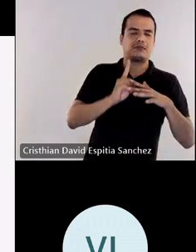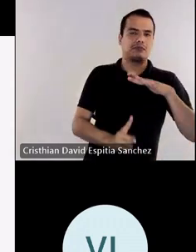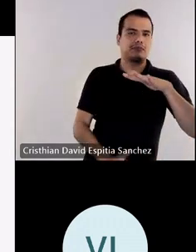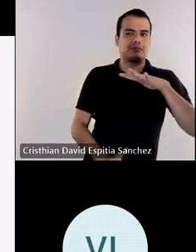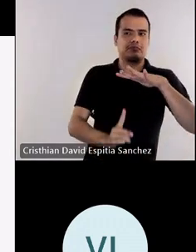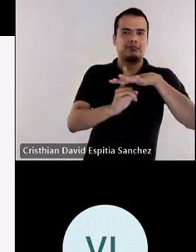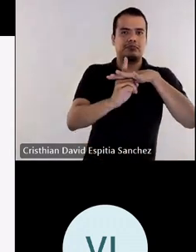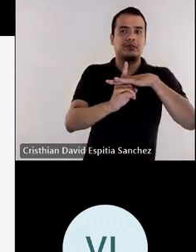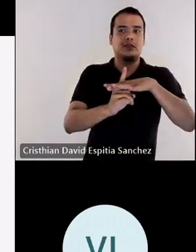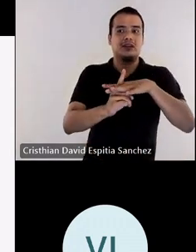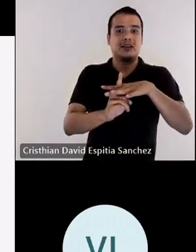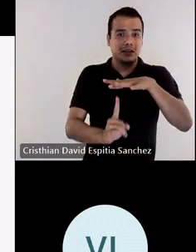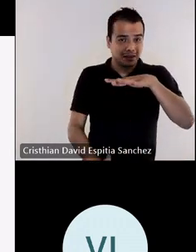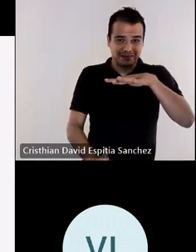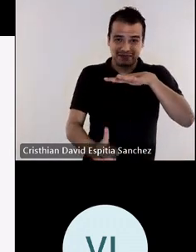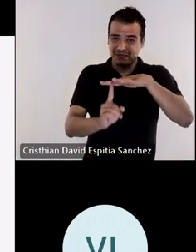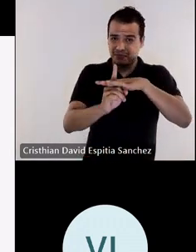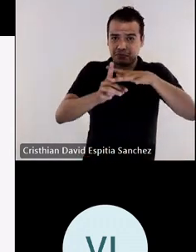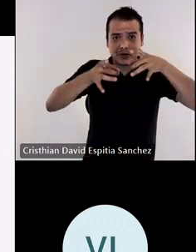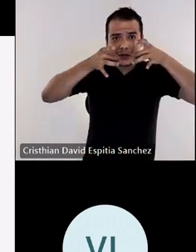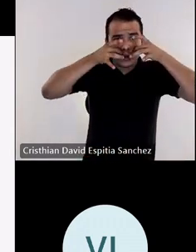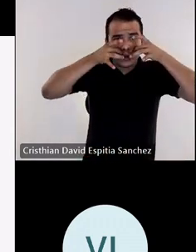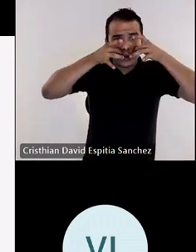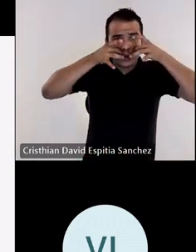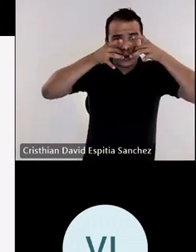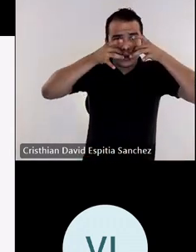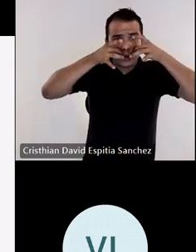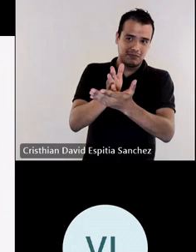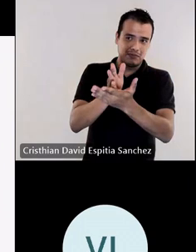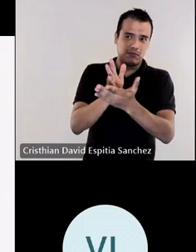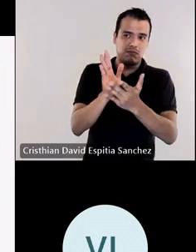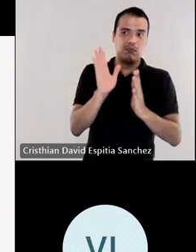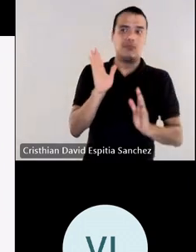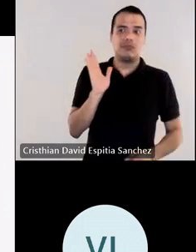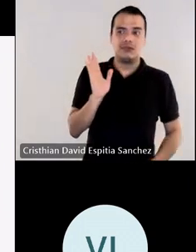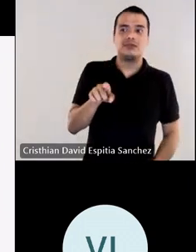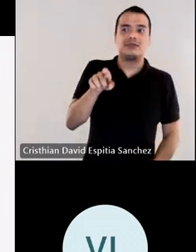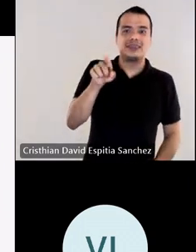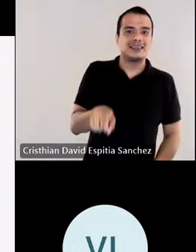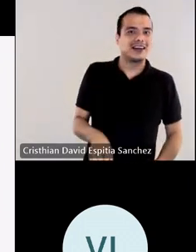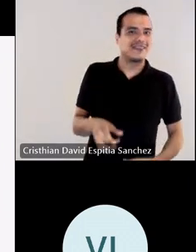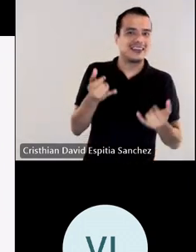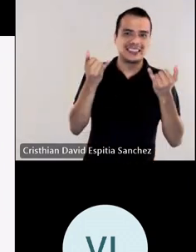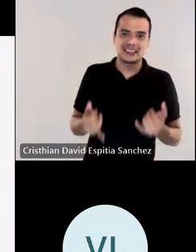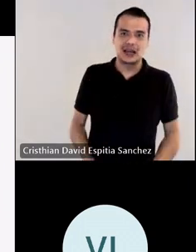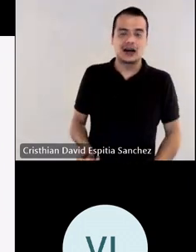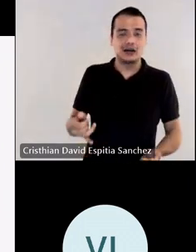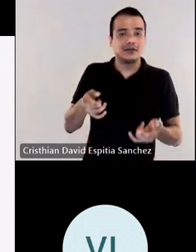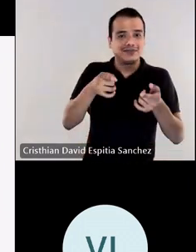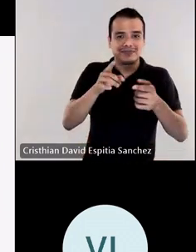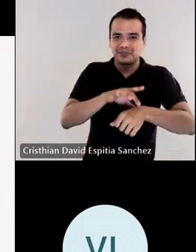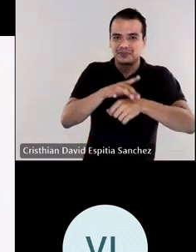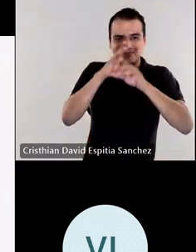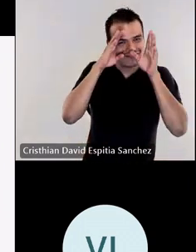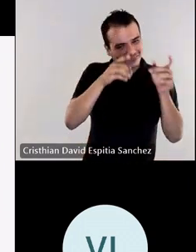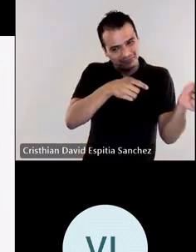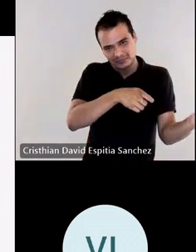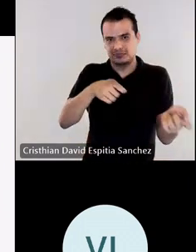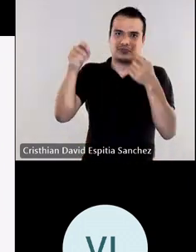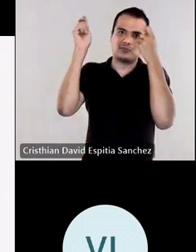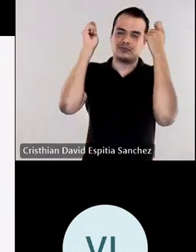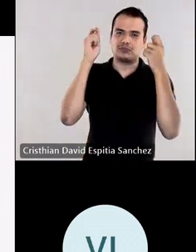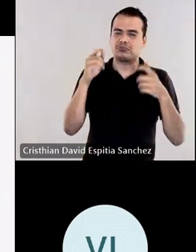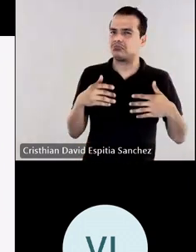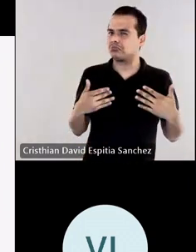síntomas graves que pueden a requerir de atención médica inmediata. Entonces vamos a ver la primera,